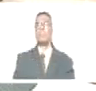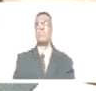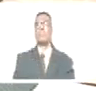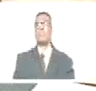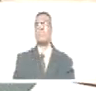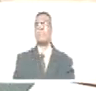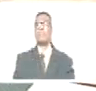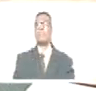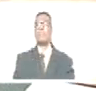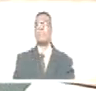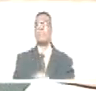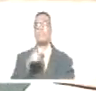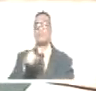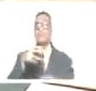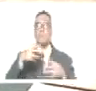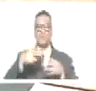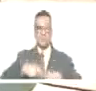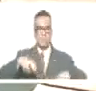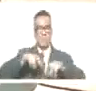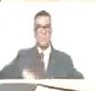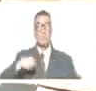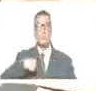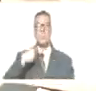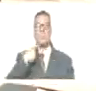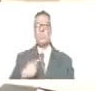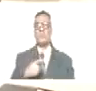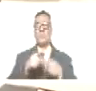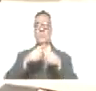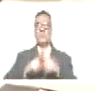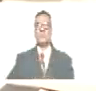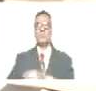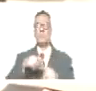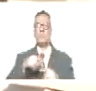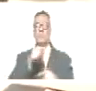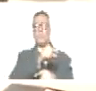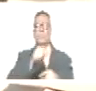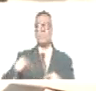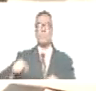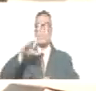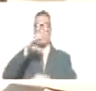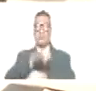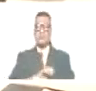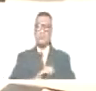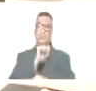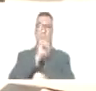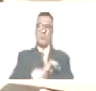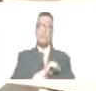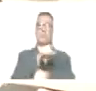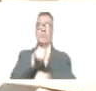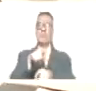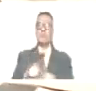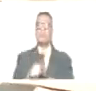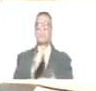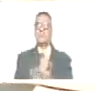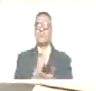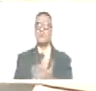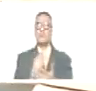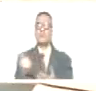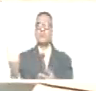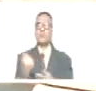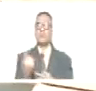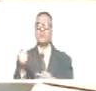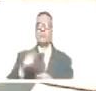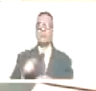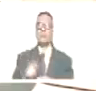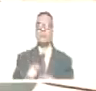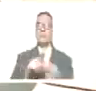esta investigación, como usted lo ha dicho, lleva un número considerable de detenidos. A cada rato surgen, porque es un entramado